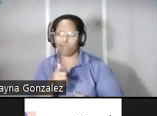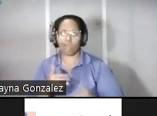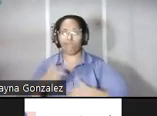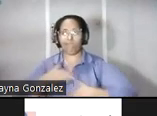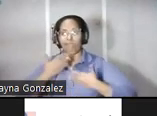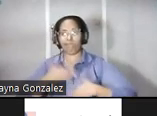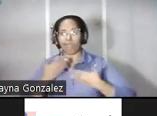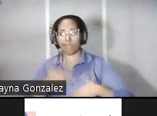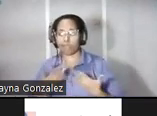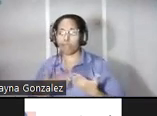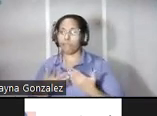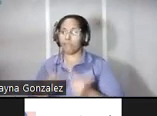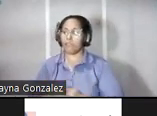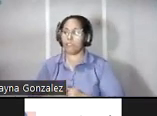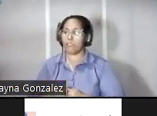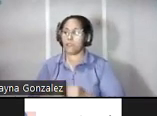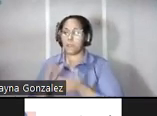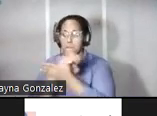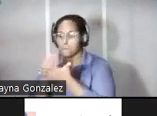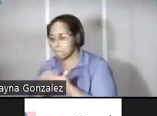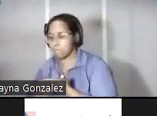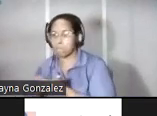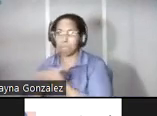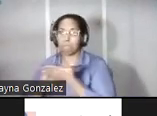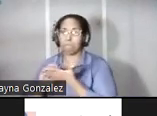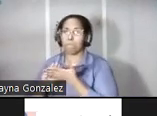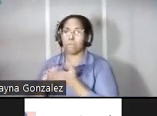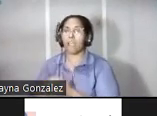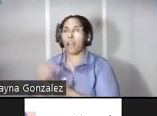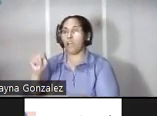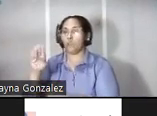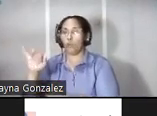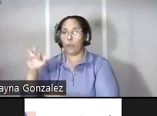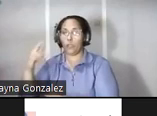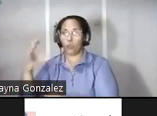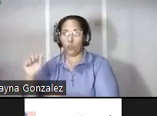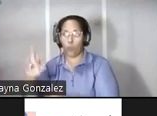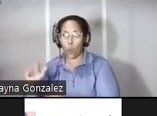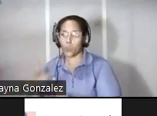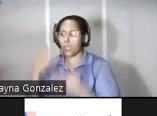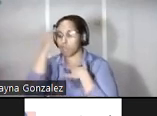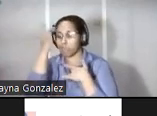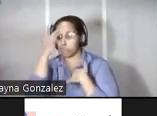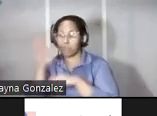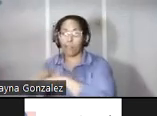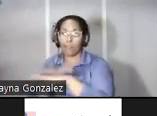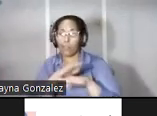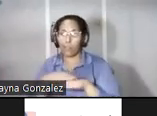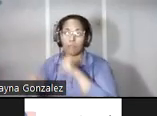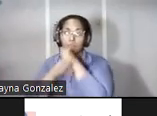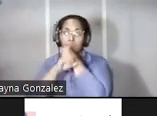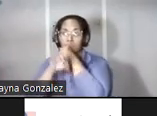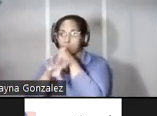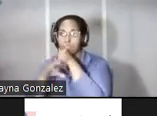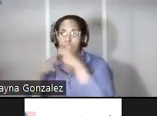las medidas higiénicas que debían observar. Y es que la tuberculosis era una enfermedad y se advertía hasta en la